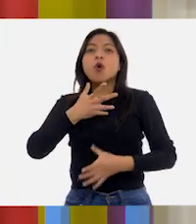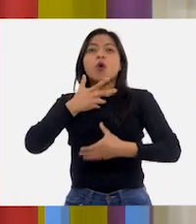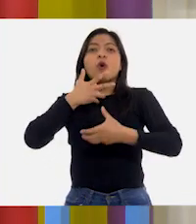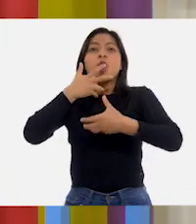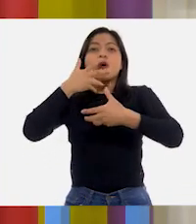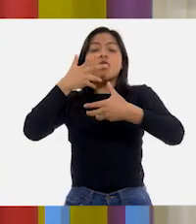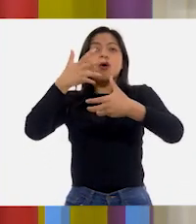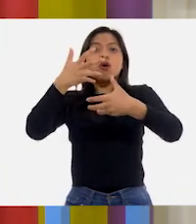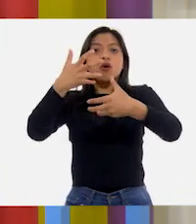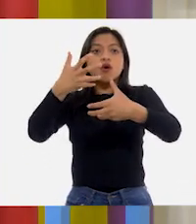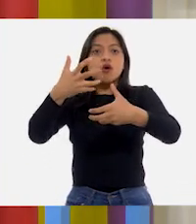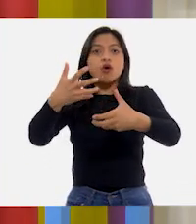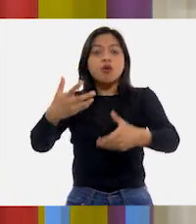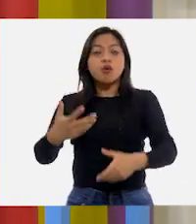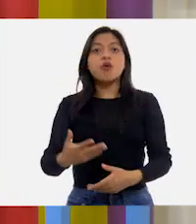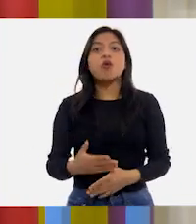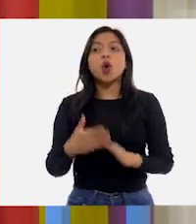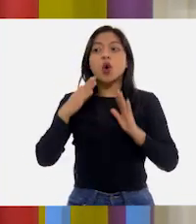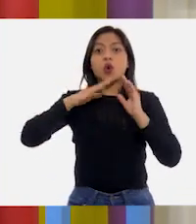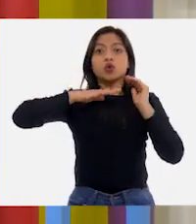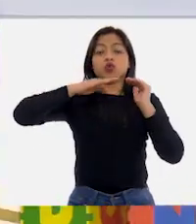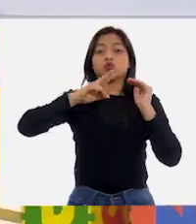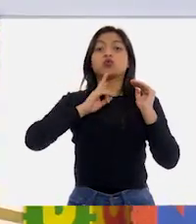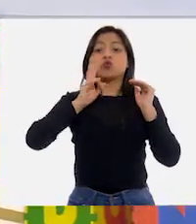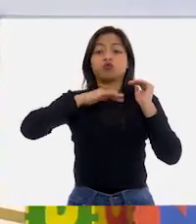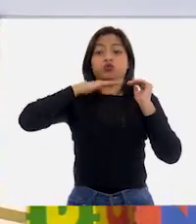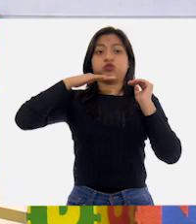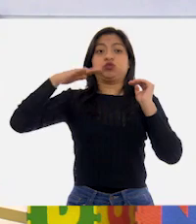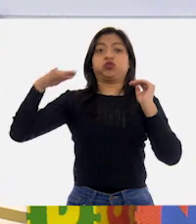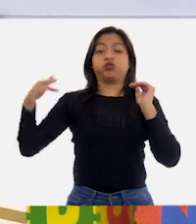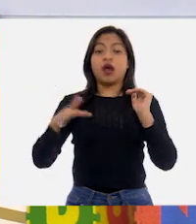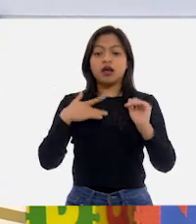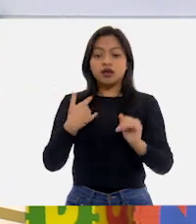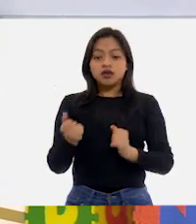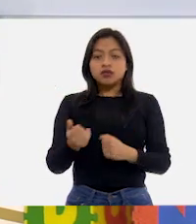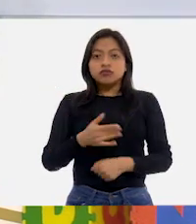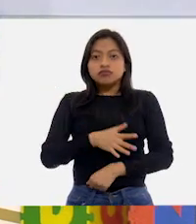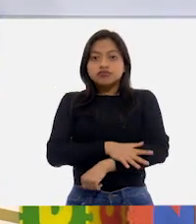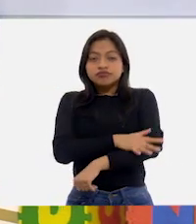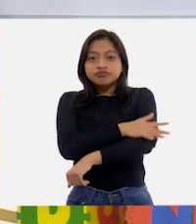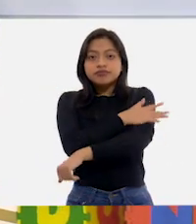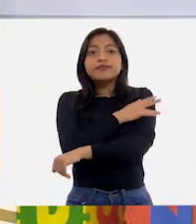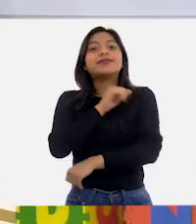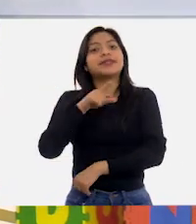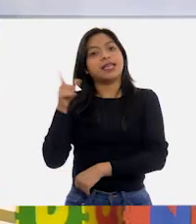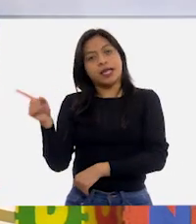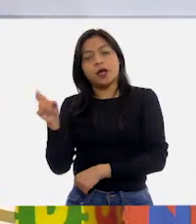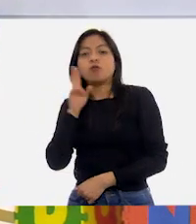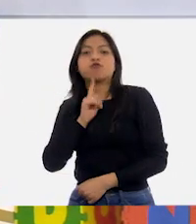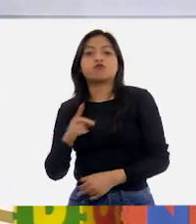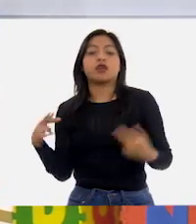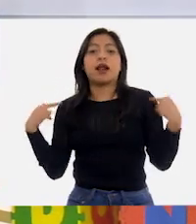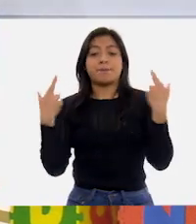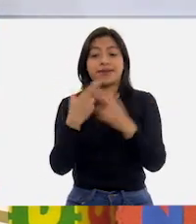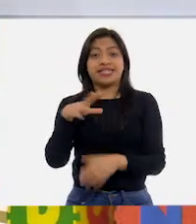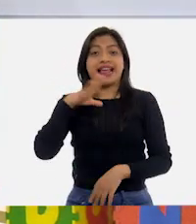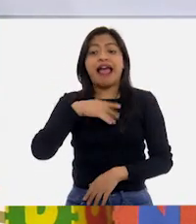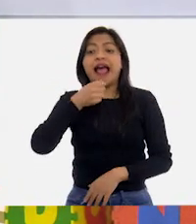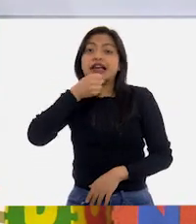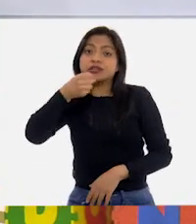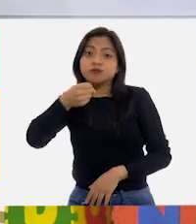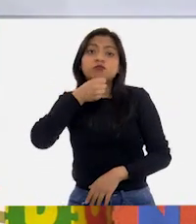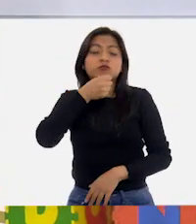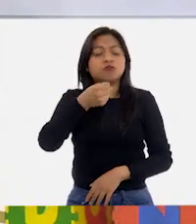la estamos detectando y el cuerpo también reacciona. Exactamente, como decía la maestra, no utilizan un micrófono